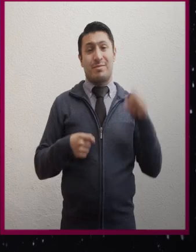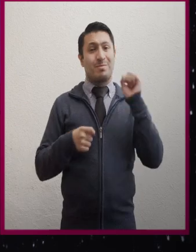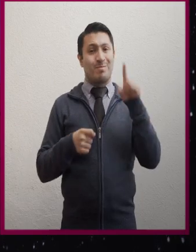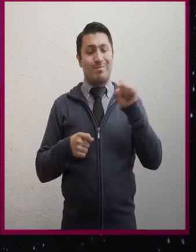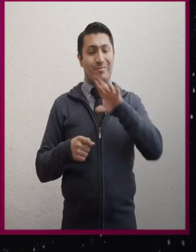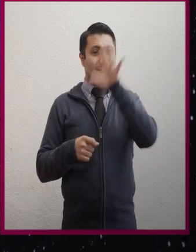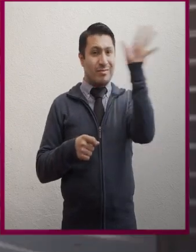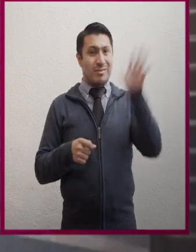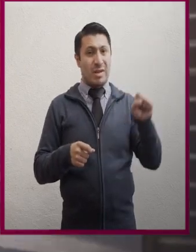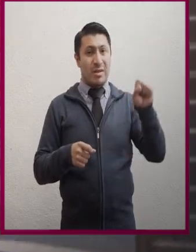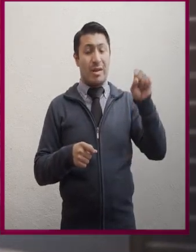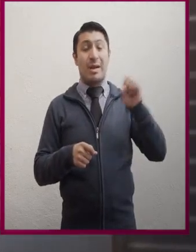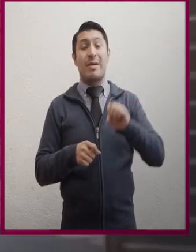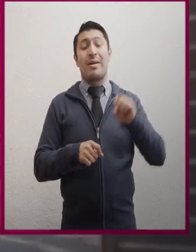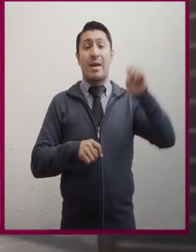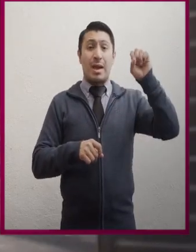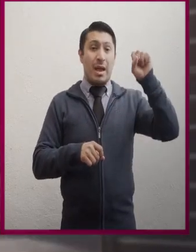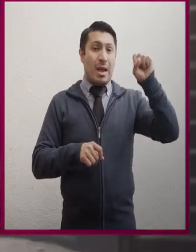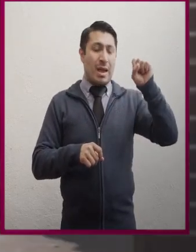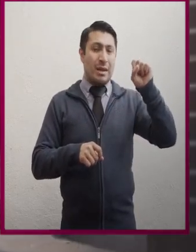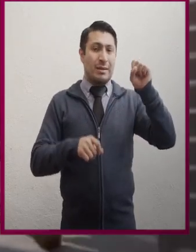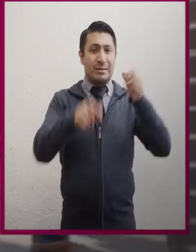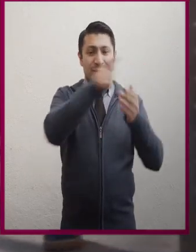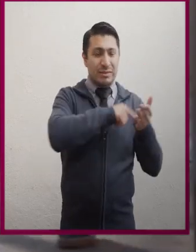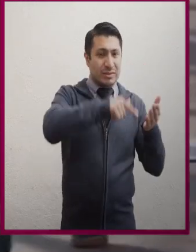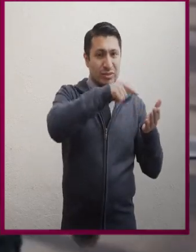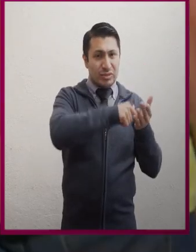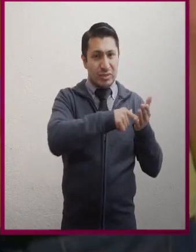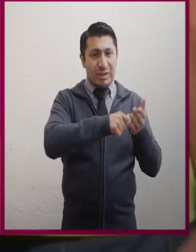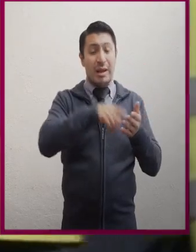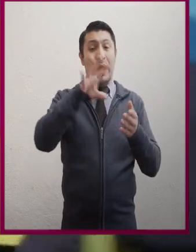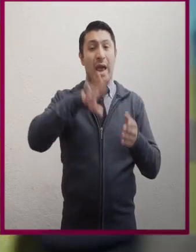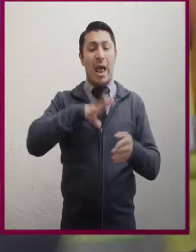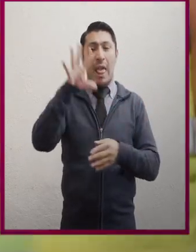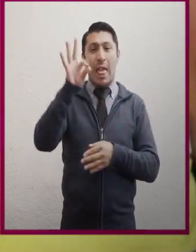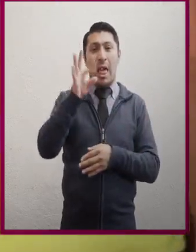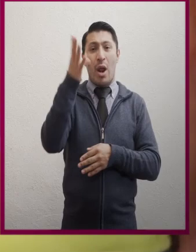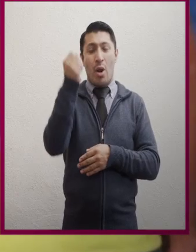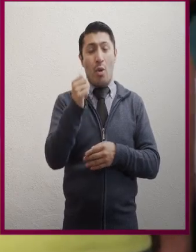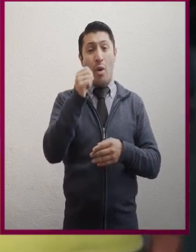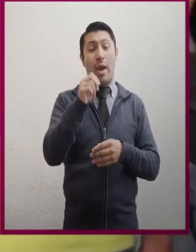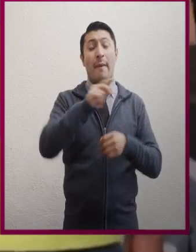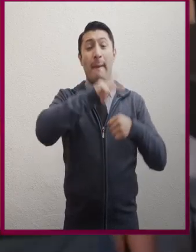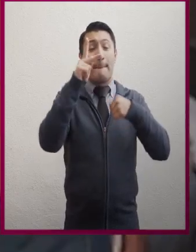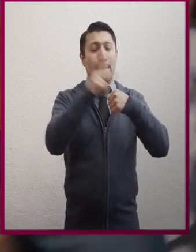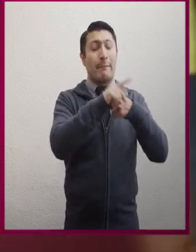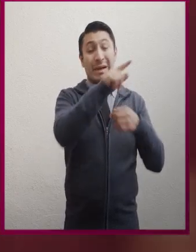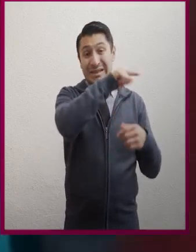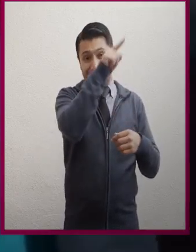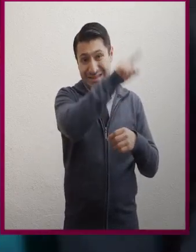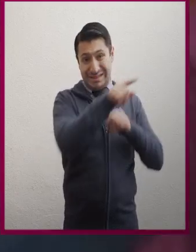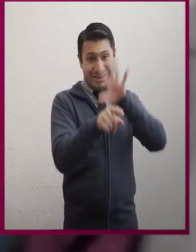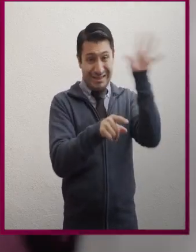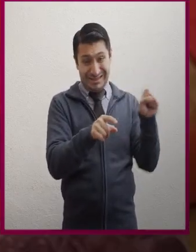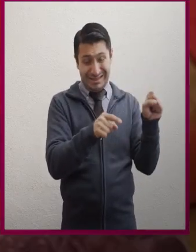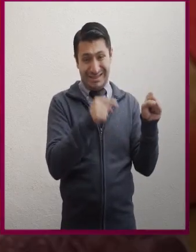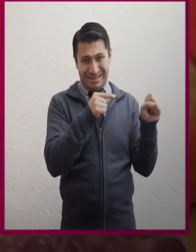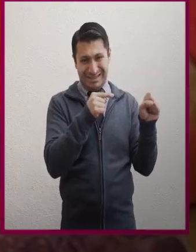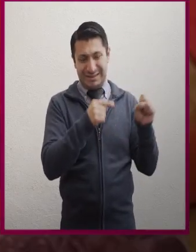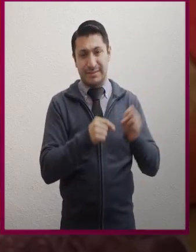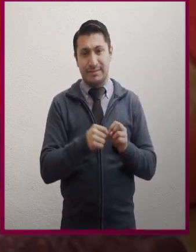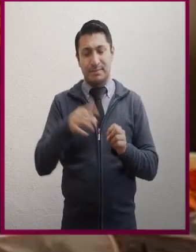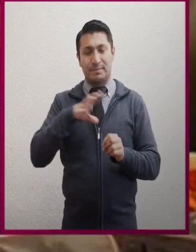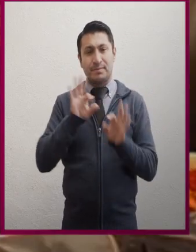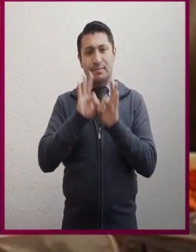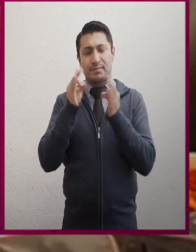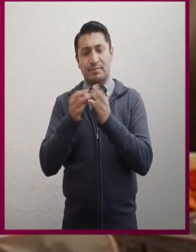de personas provenientes del África subsahariana, una región que incluye 49 países. La manera de